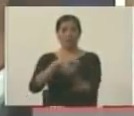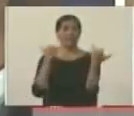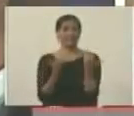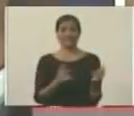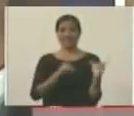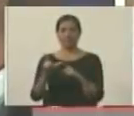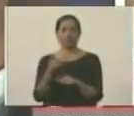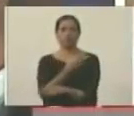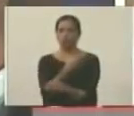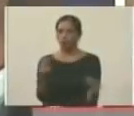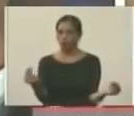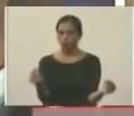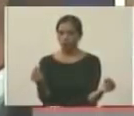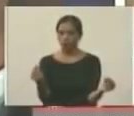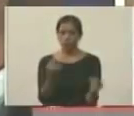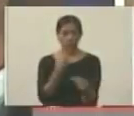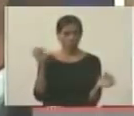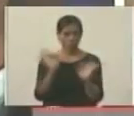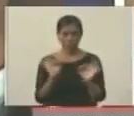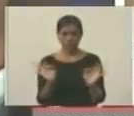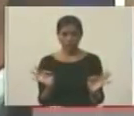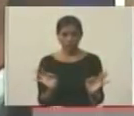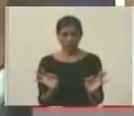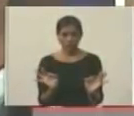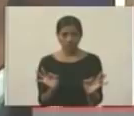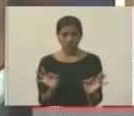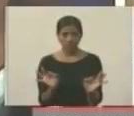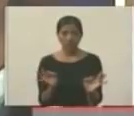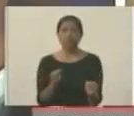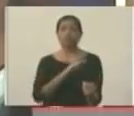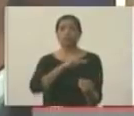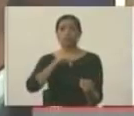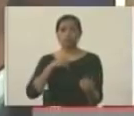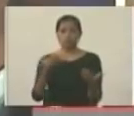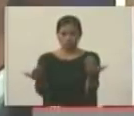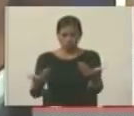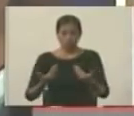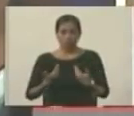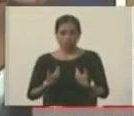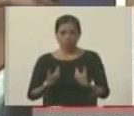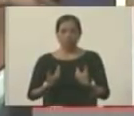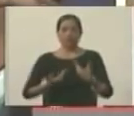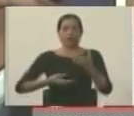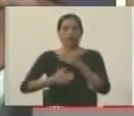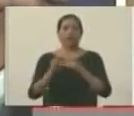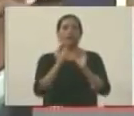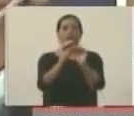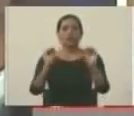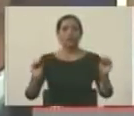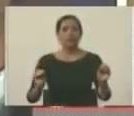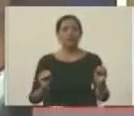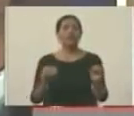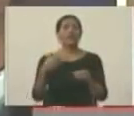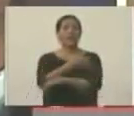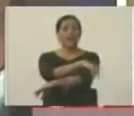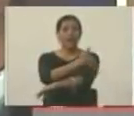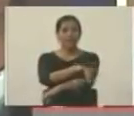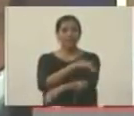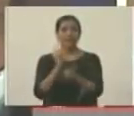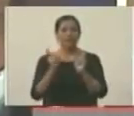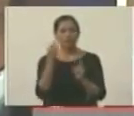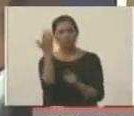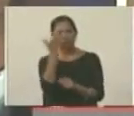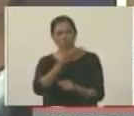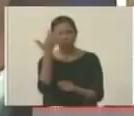Correcto. Y eso nos da argumentos a nosotros para ir a convencer en la calle a aquellos que de alguna manera puedan tener dudas,